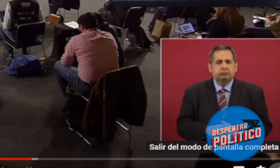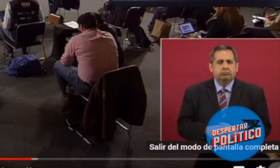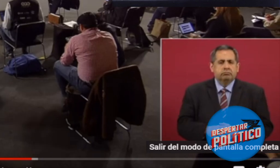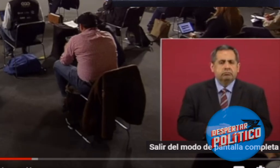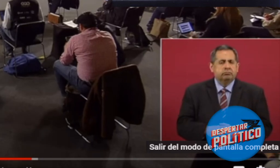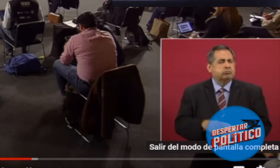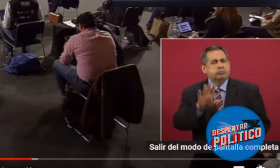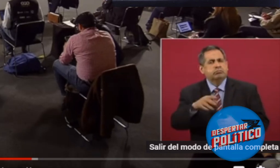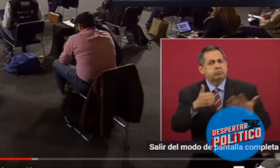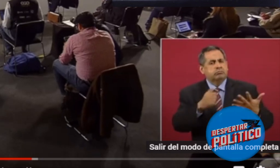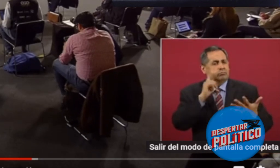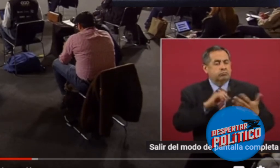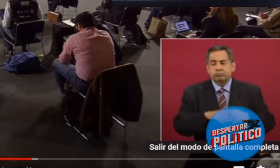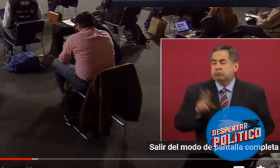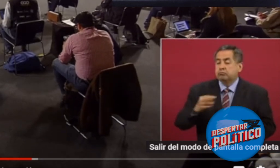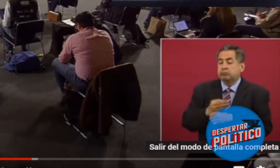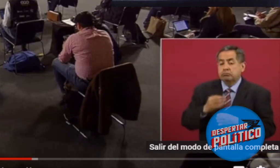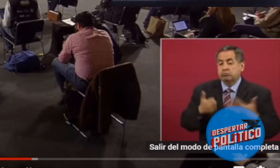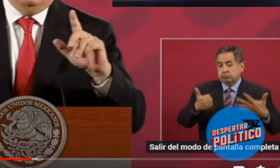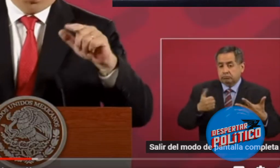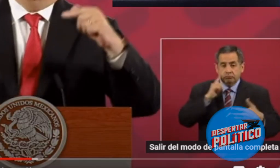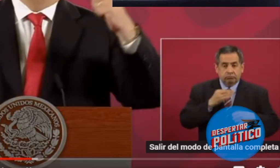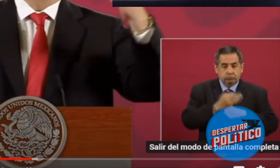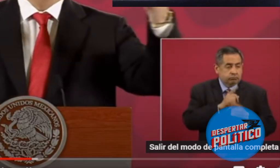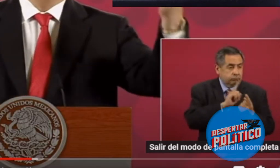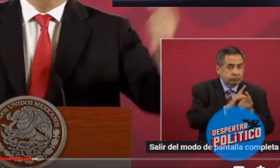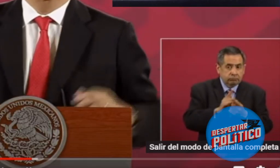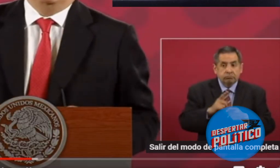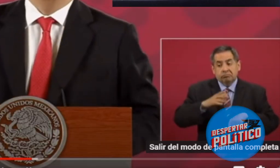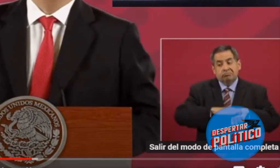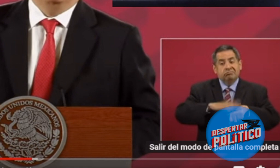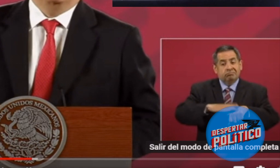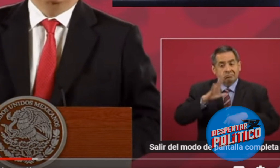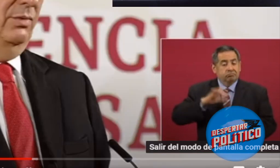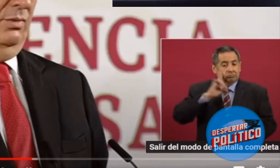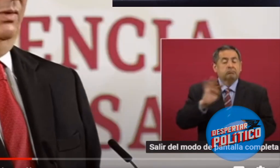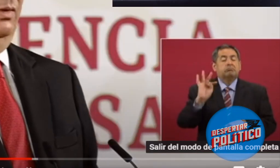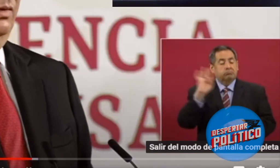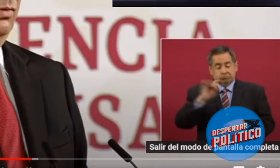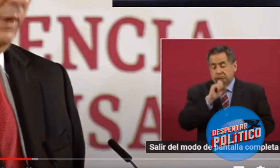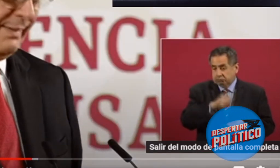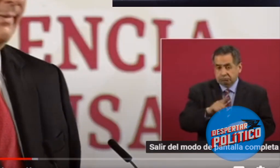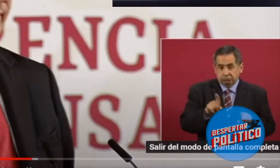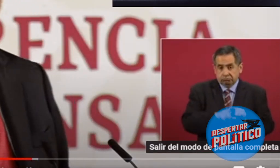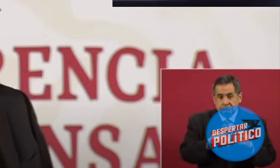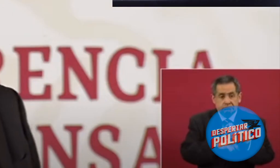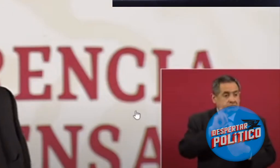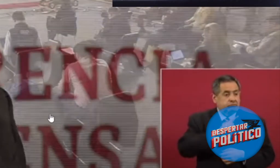6 mexicanas las que han sido? Son 6 las que hemos entrevistado hasta ahora, pero no son más las que podrían haber sido